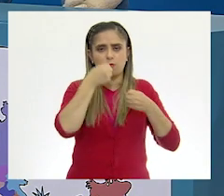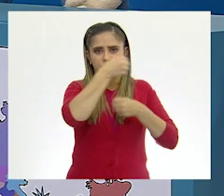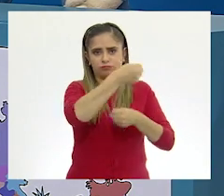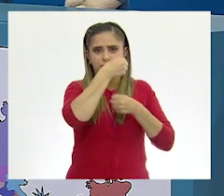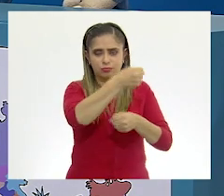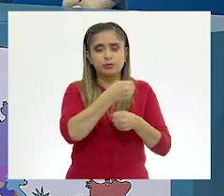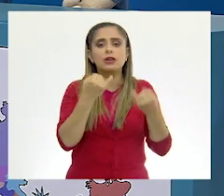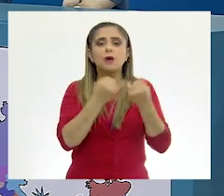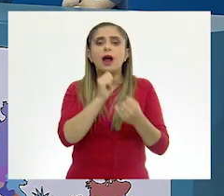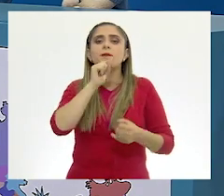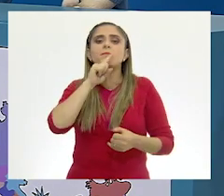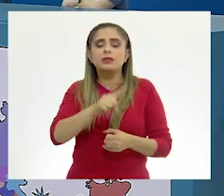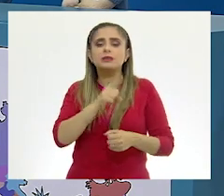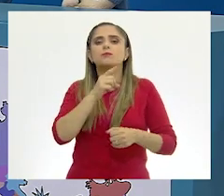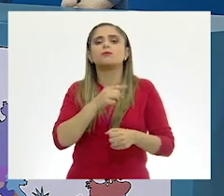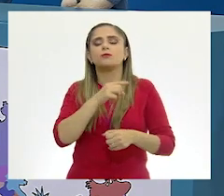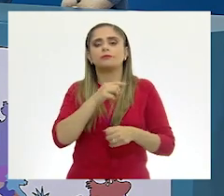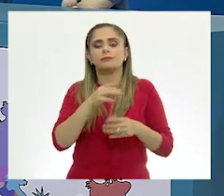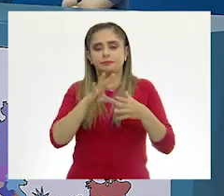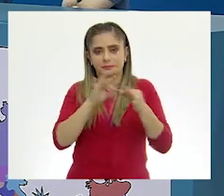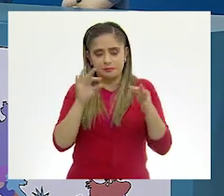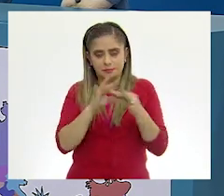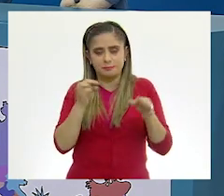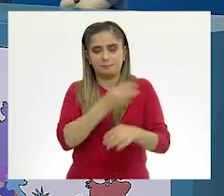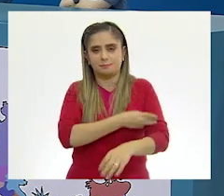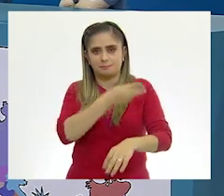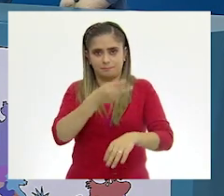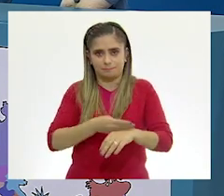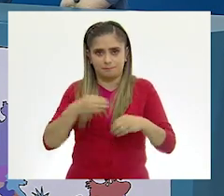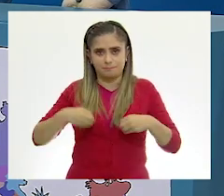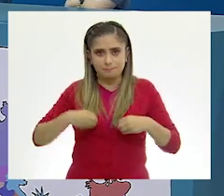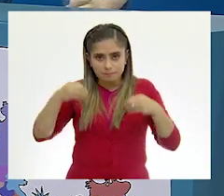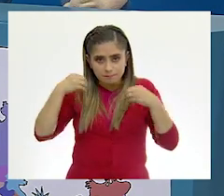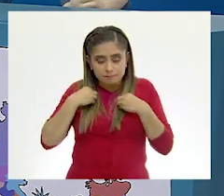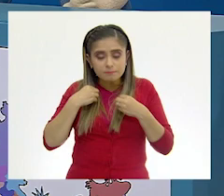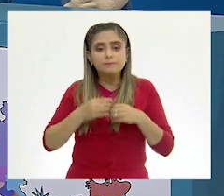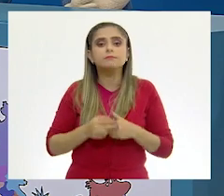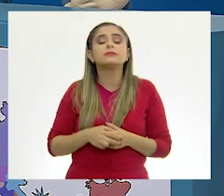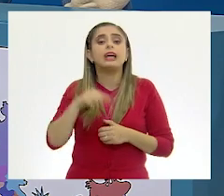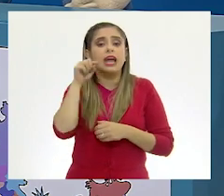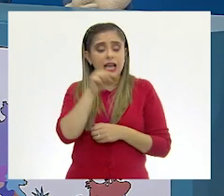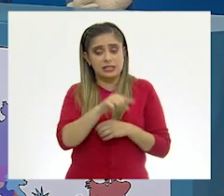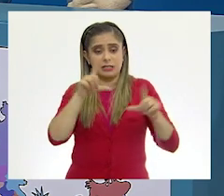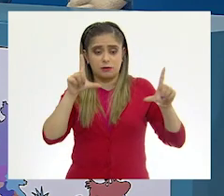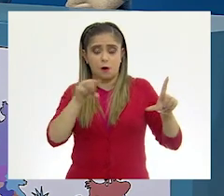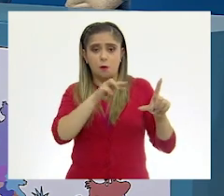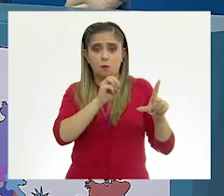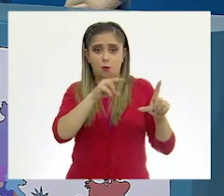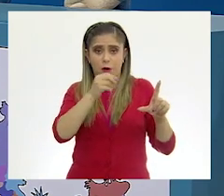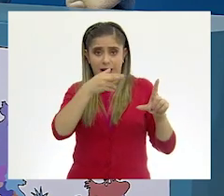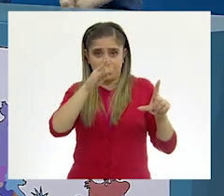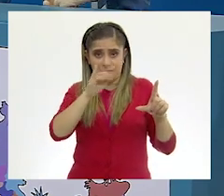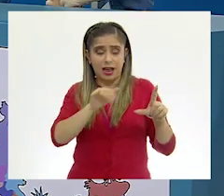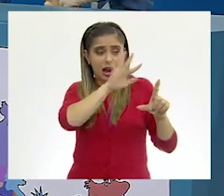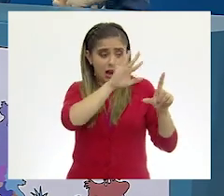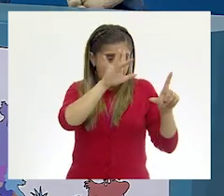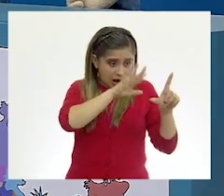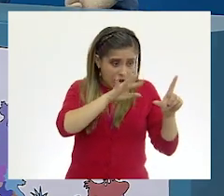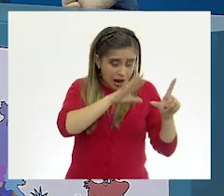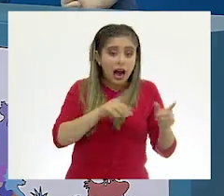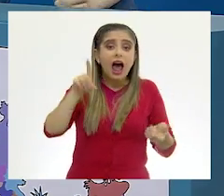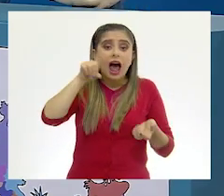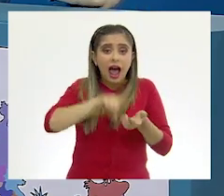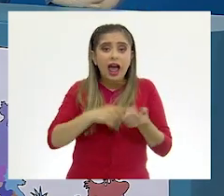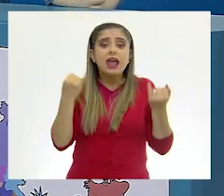de Francisco I. Madero. Recuerden, niñas y niños, que las monografías se acompañan de ilustraciones.